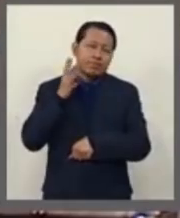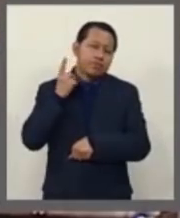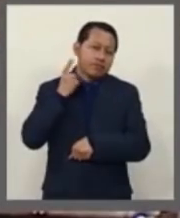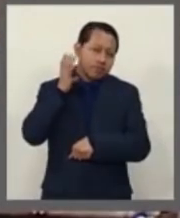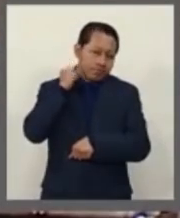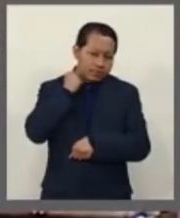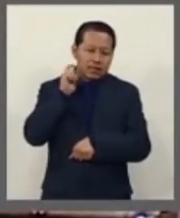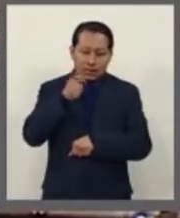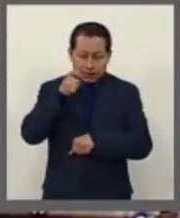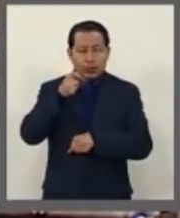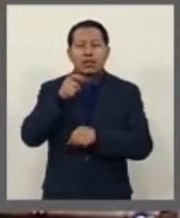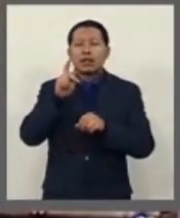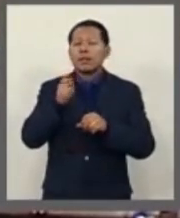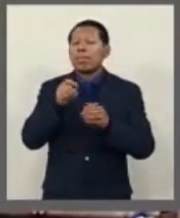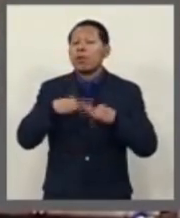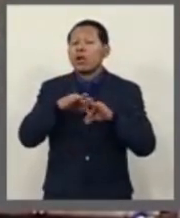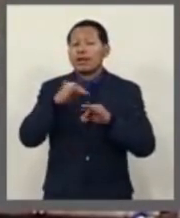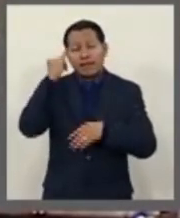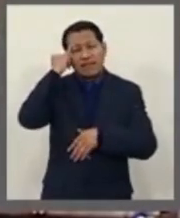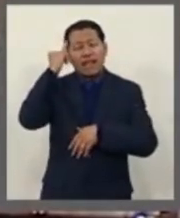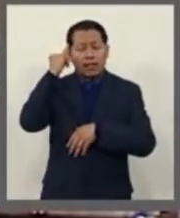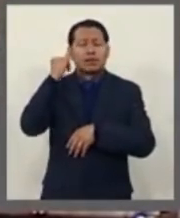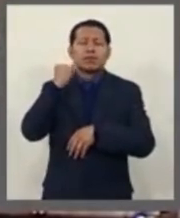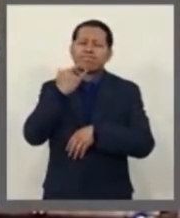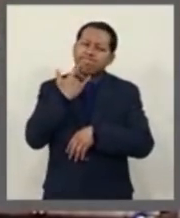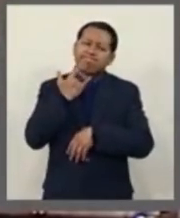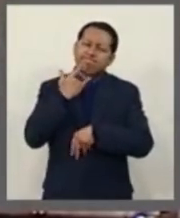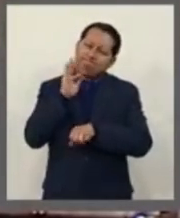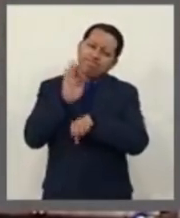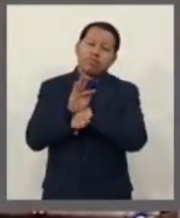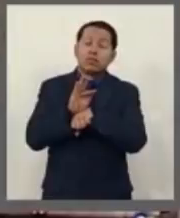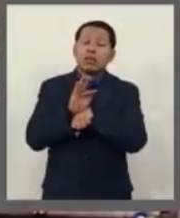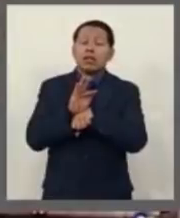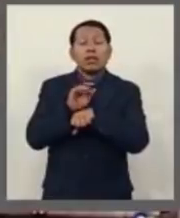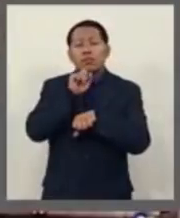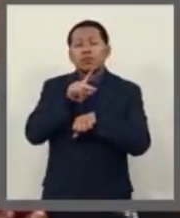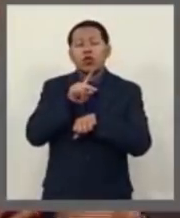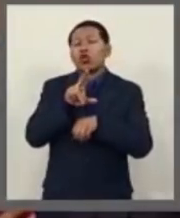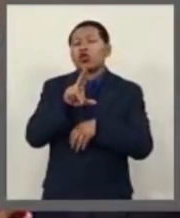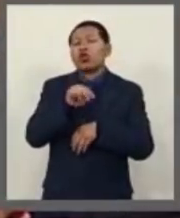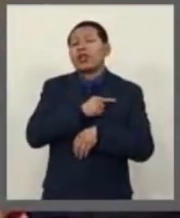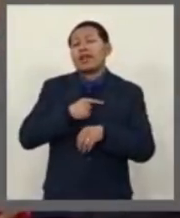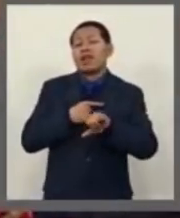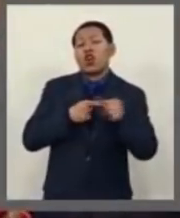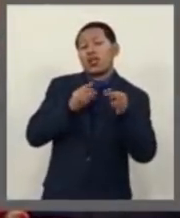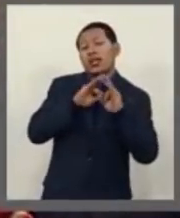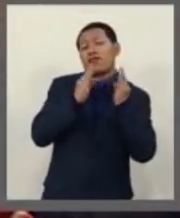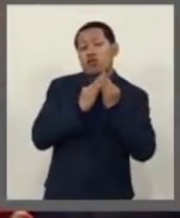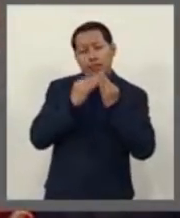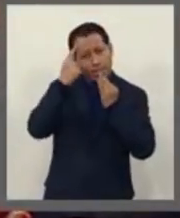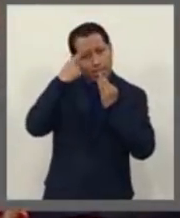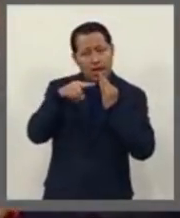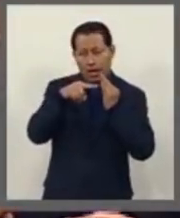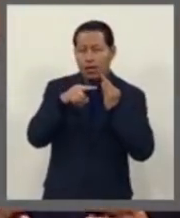que pertenecemos Y defendemos en este congreso se basa exclusivamente en la defensa de nuestras